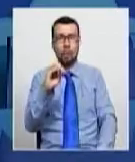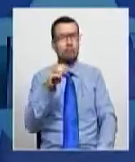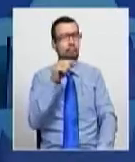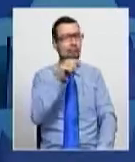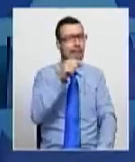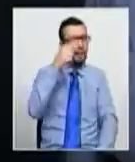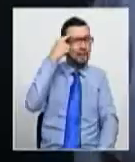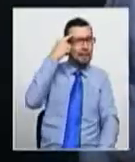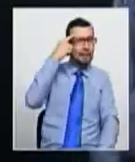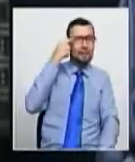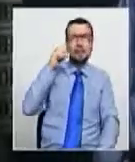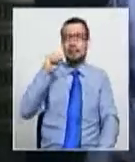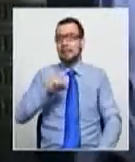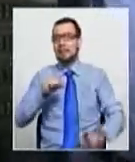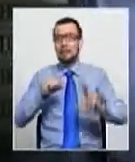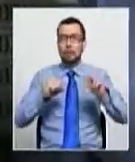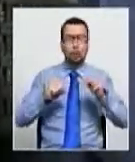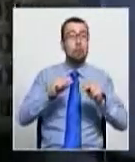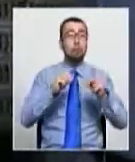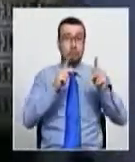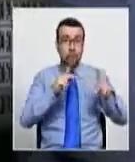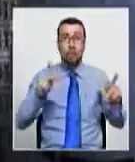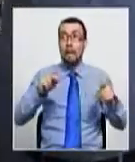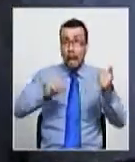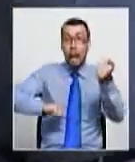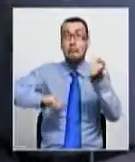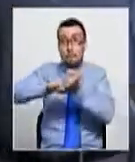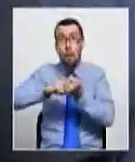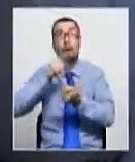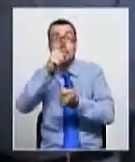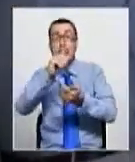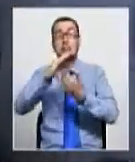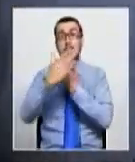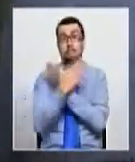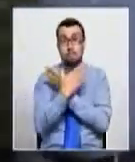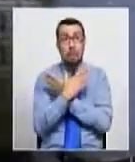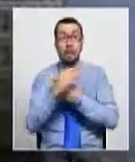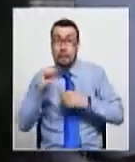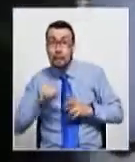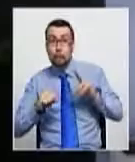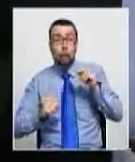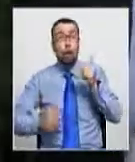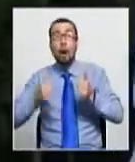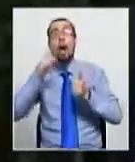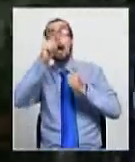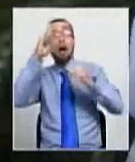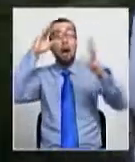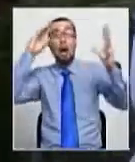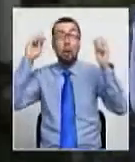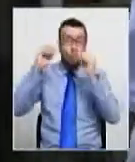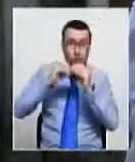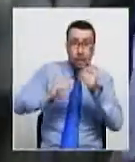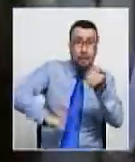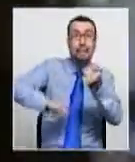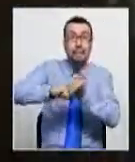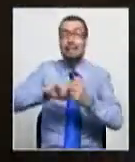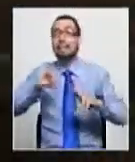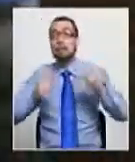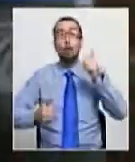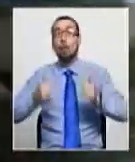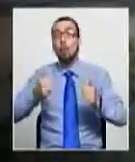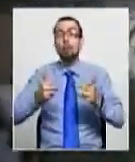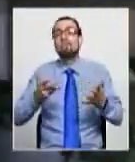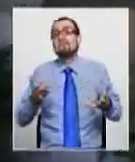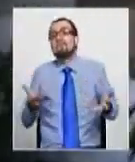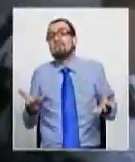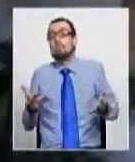sobre si sí o si no si los ciudadanos estarán o no de acuerdo en su mayoría con lo que se está acordando con este grupo